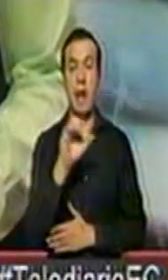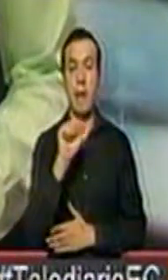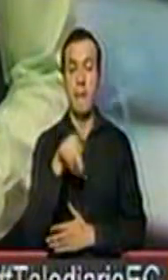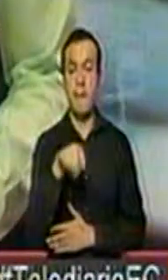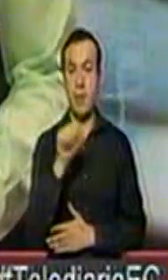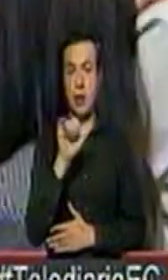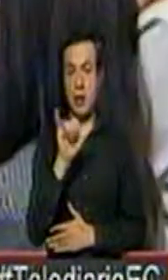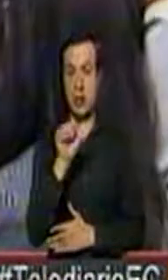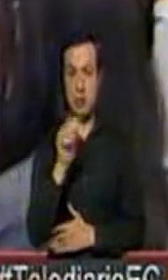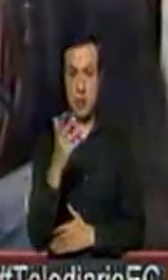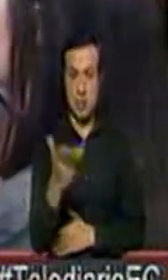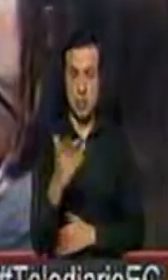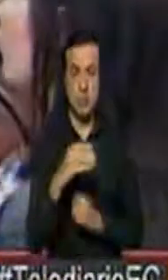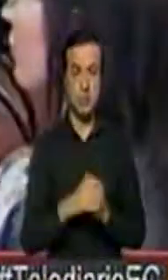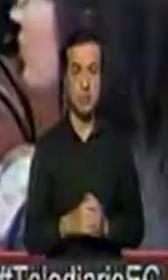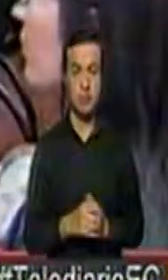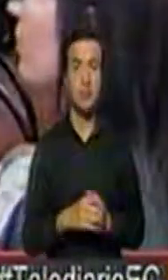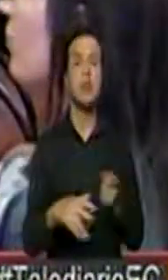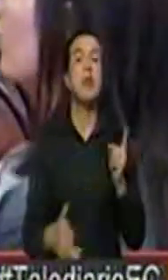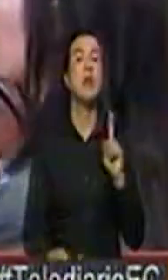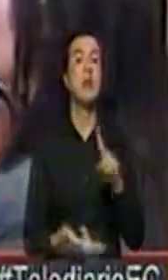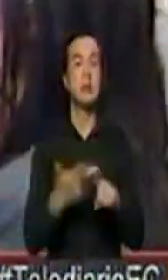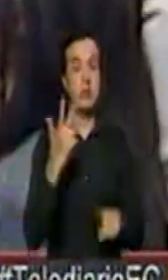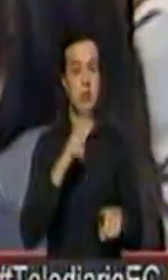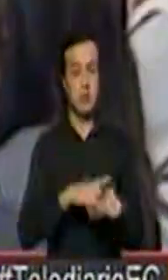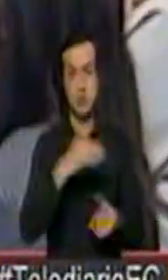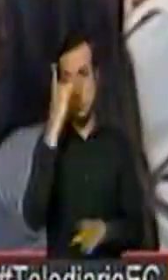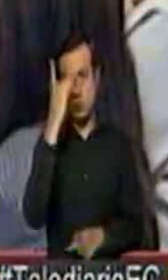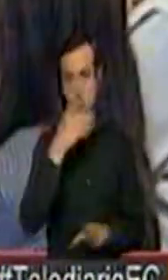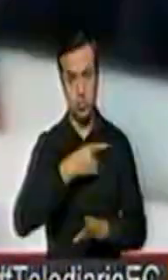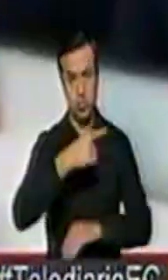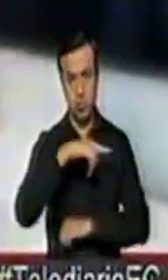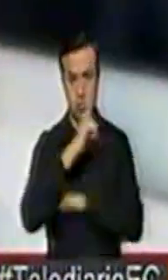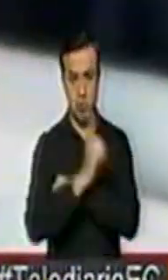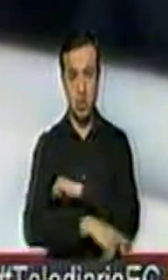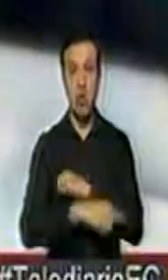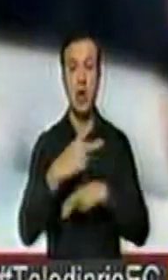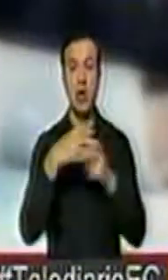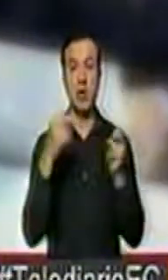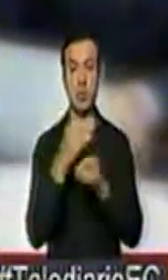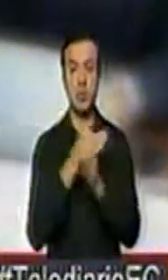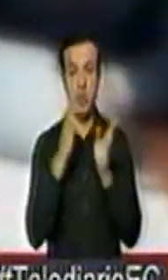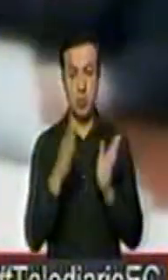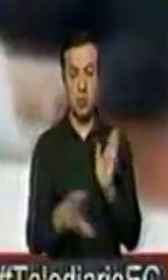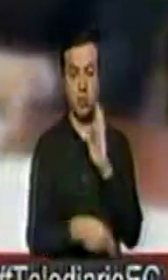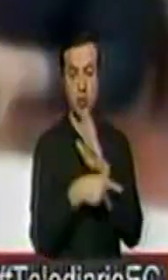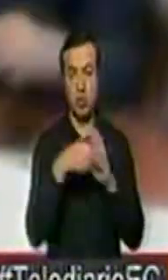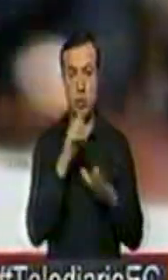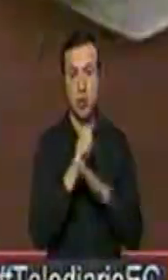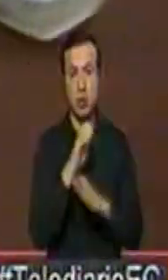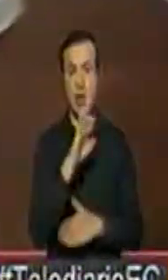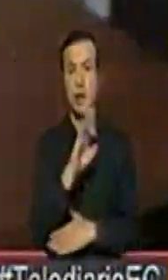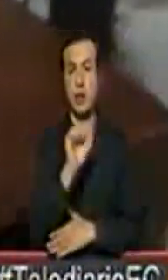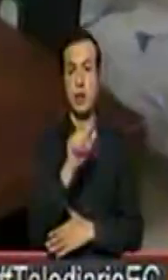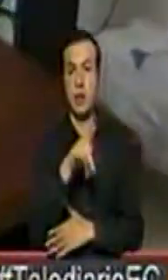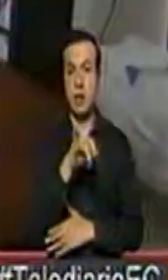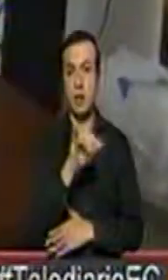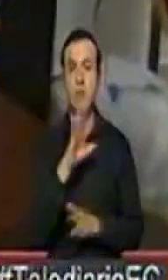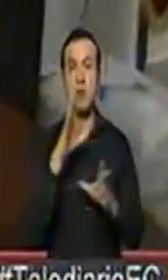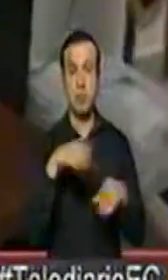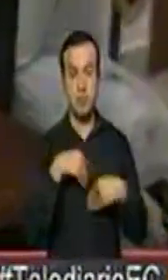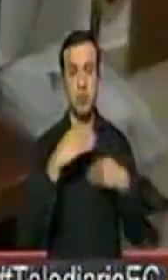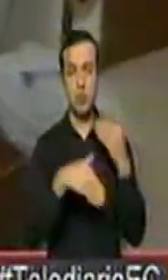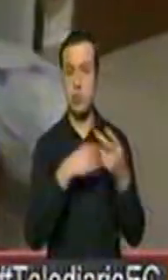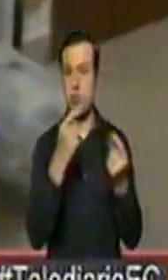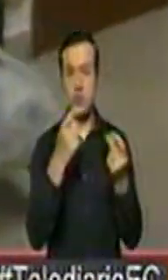Yanuseli. Esta es la tercera sentencia condenatoria para el exfuncionario de Petroecuador, Diego Tapia, quien se acogió al